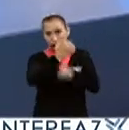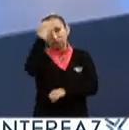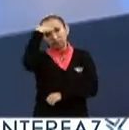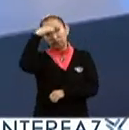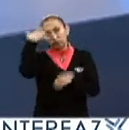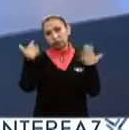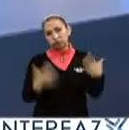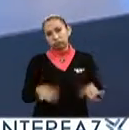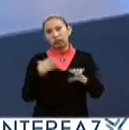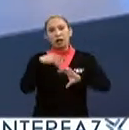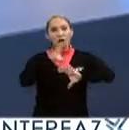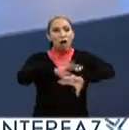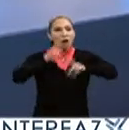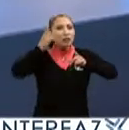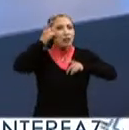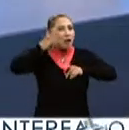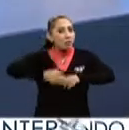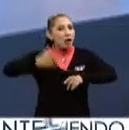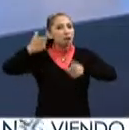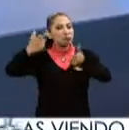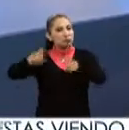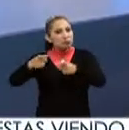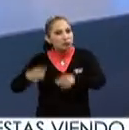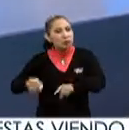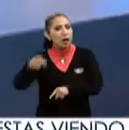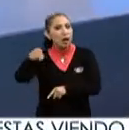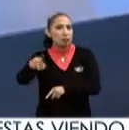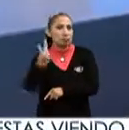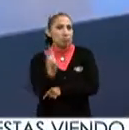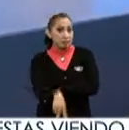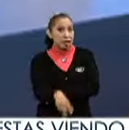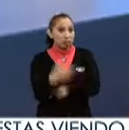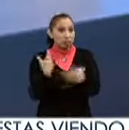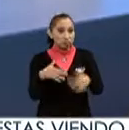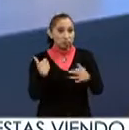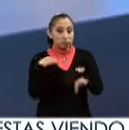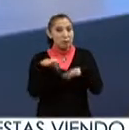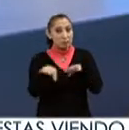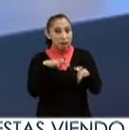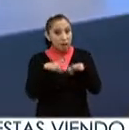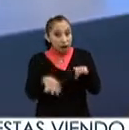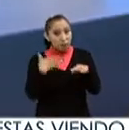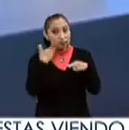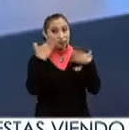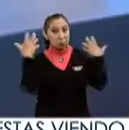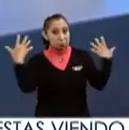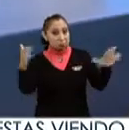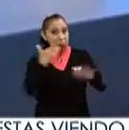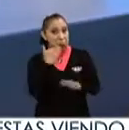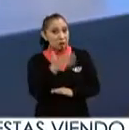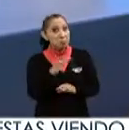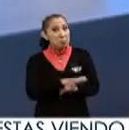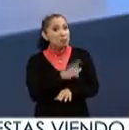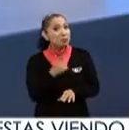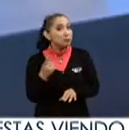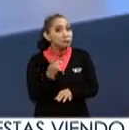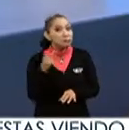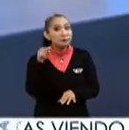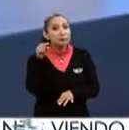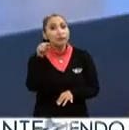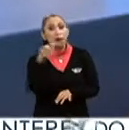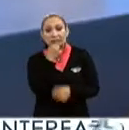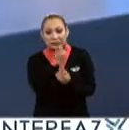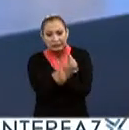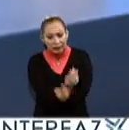como director de coros y orquestas infantiles de México. En realidad una labor muy plausible la que usted hace porque pues